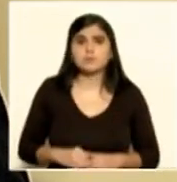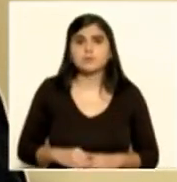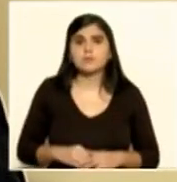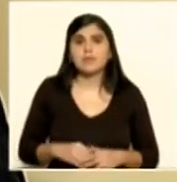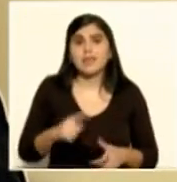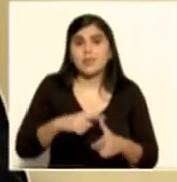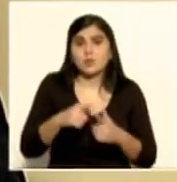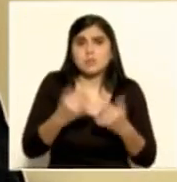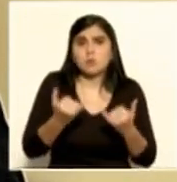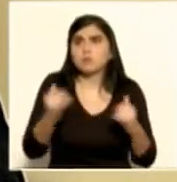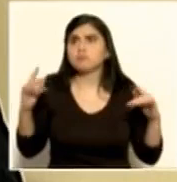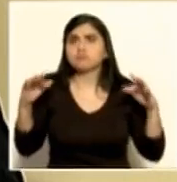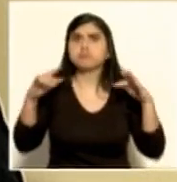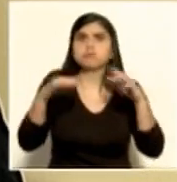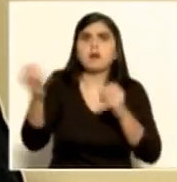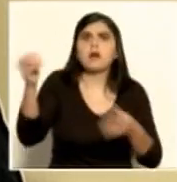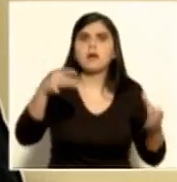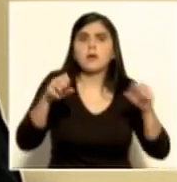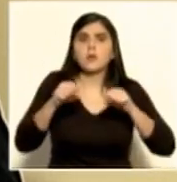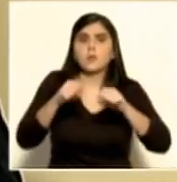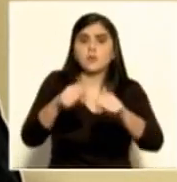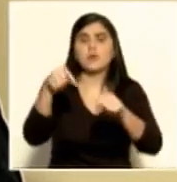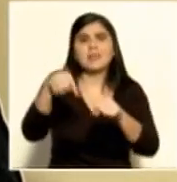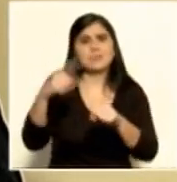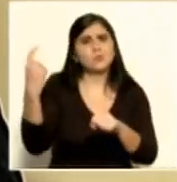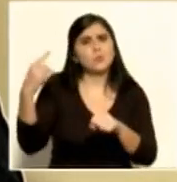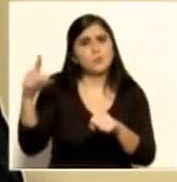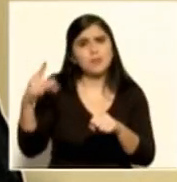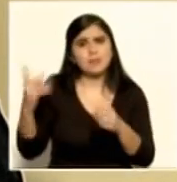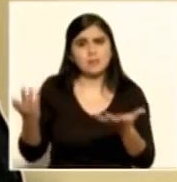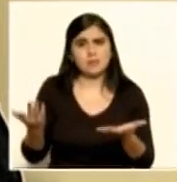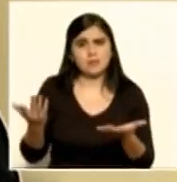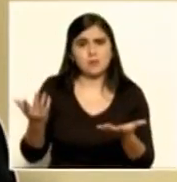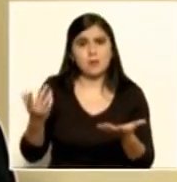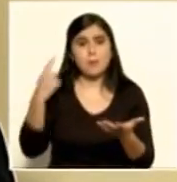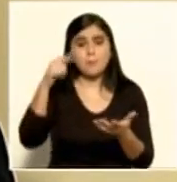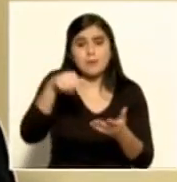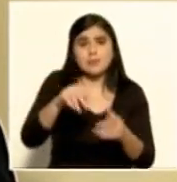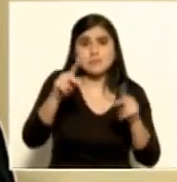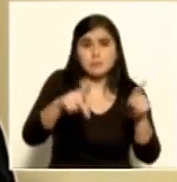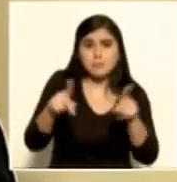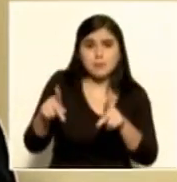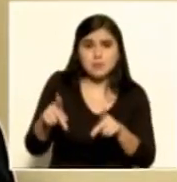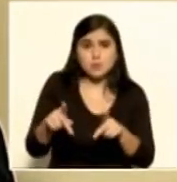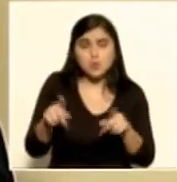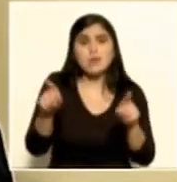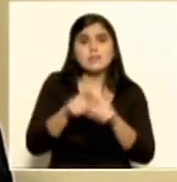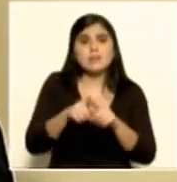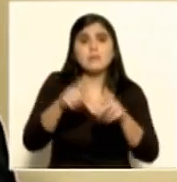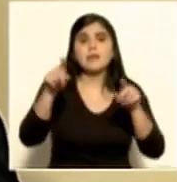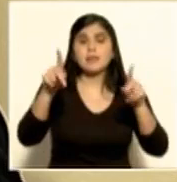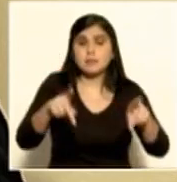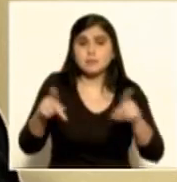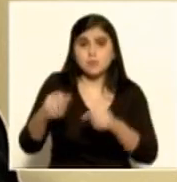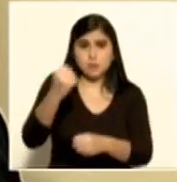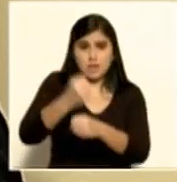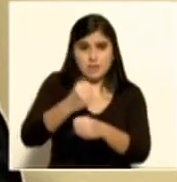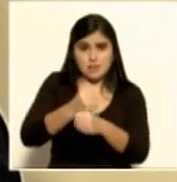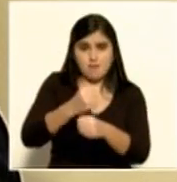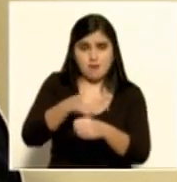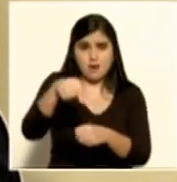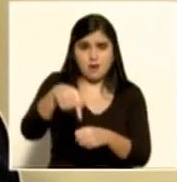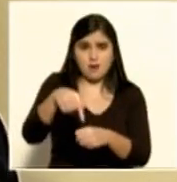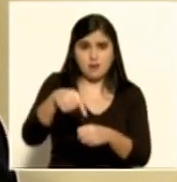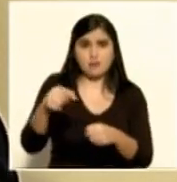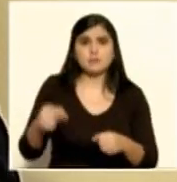personas para ir a hacer las compras representa un riesgo incrementado para esas personas y para los funcionarios que están ahí atendiendo también.